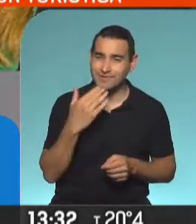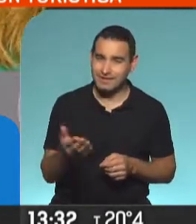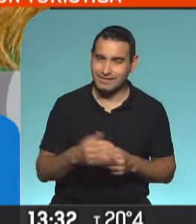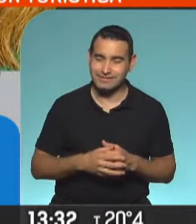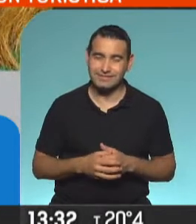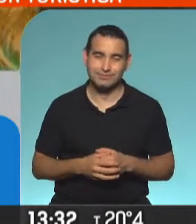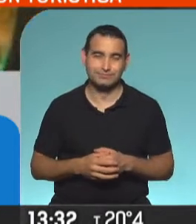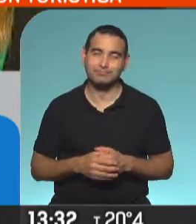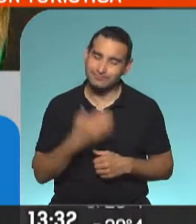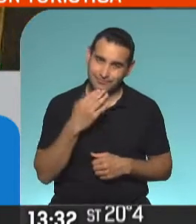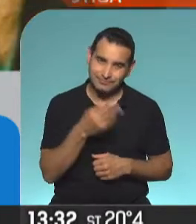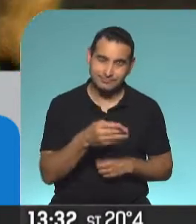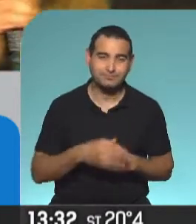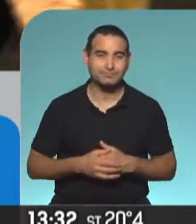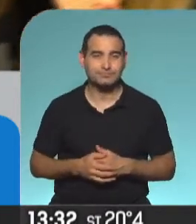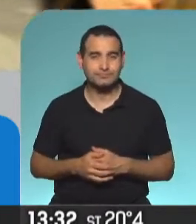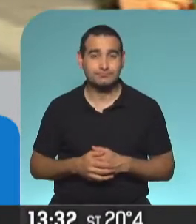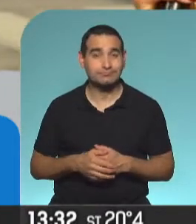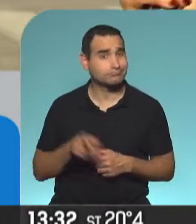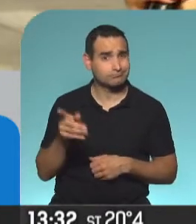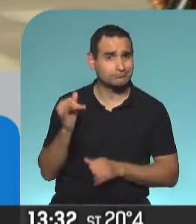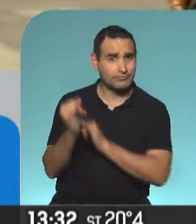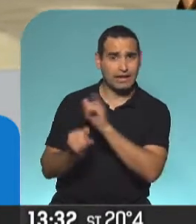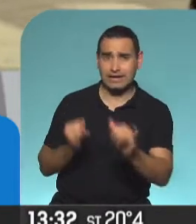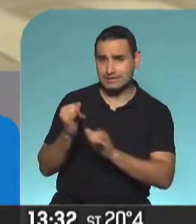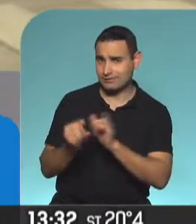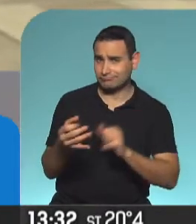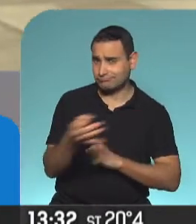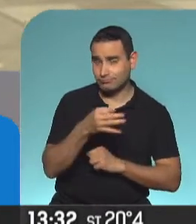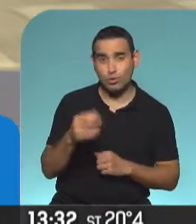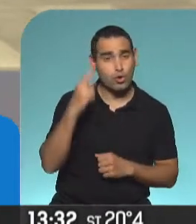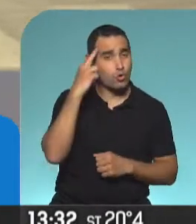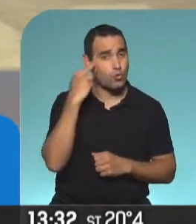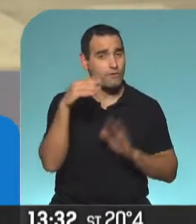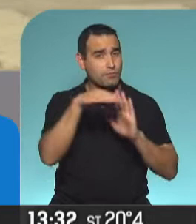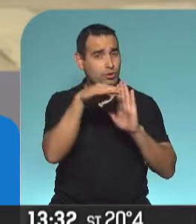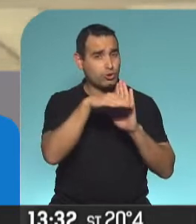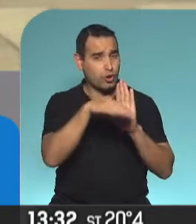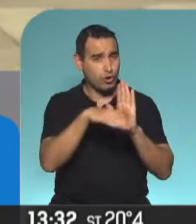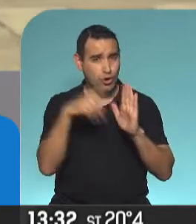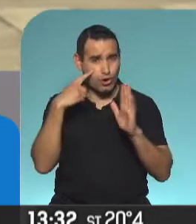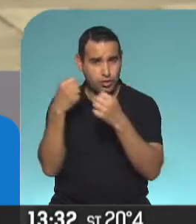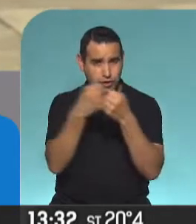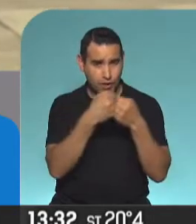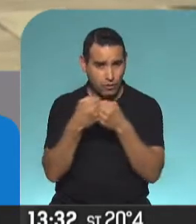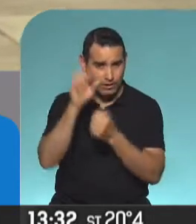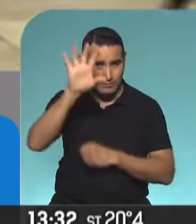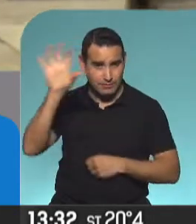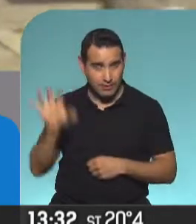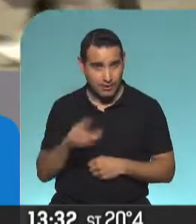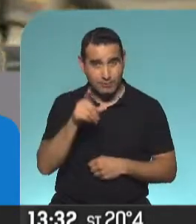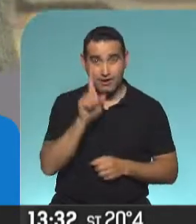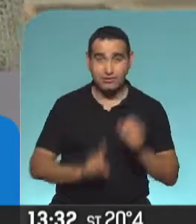No, por favor, gracias a ustedes. Bueno, recién lo explicaba Yanina Martínez, hay 9 protocolos consensuados para aplicar desde la